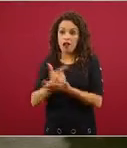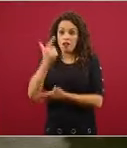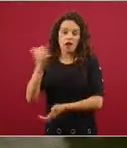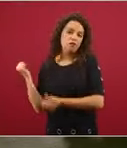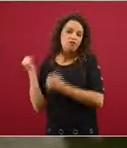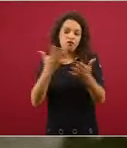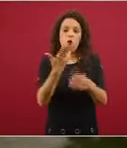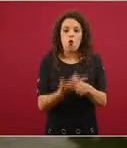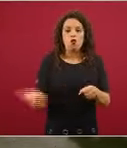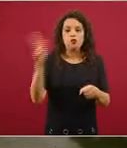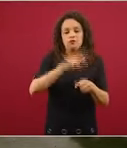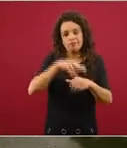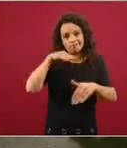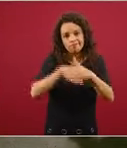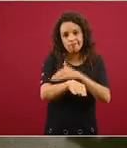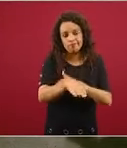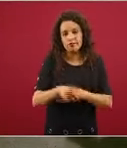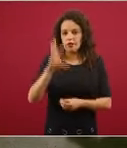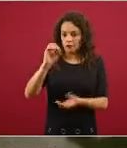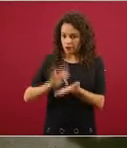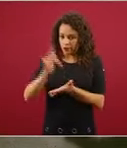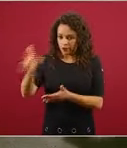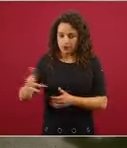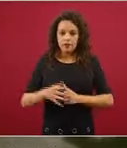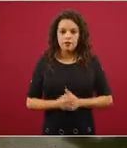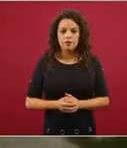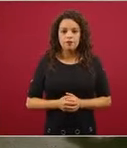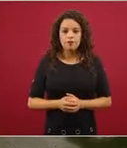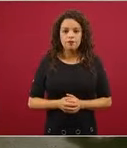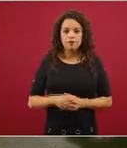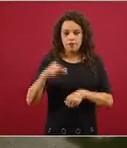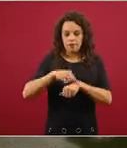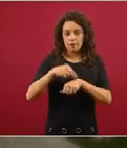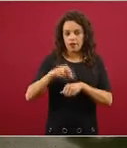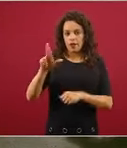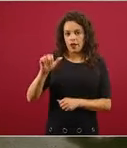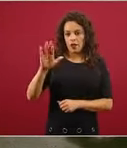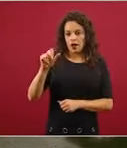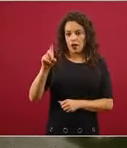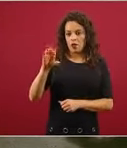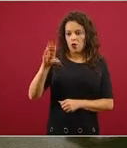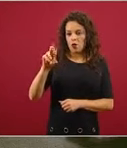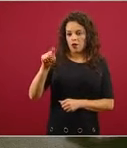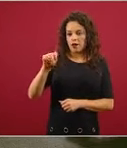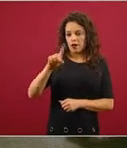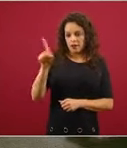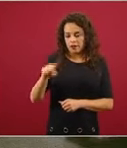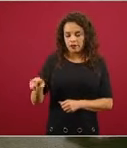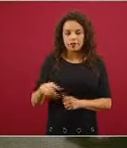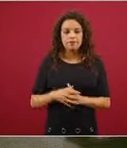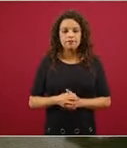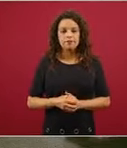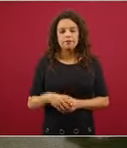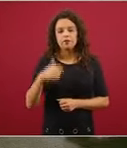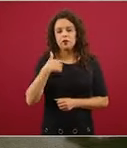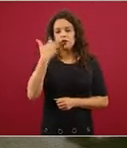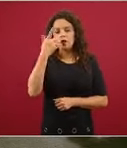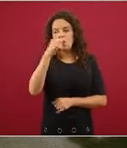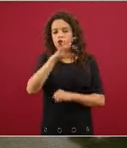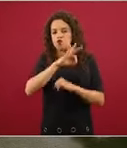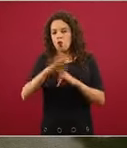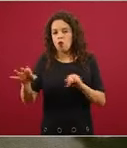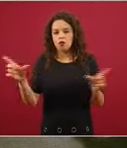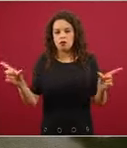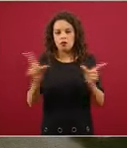gracias. Gracias, doctor Ricardo Cortés, director de Promoción de la Salud. Quisiera hacer un señalamiento final después de